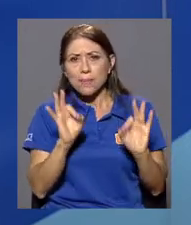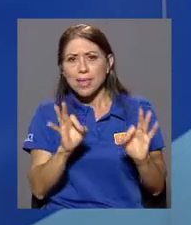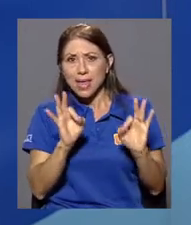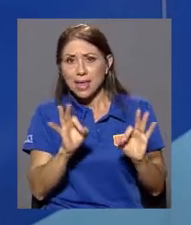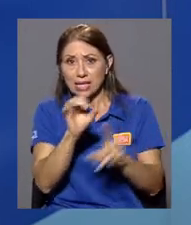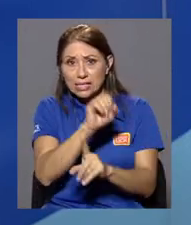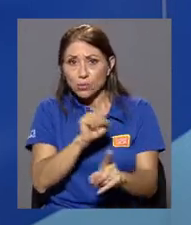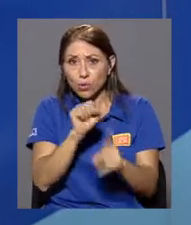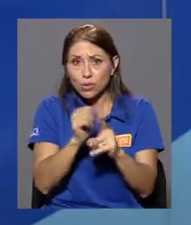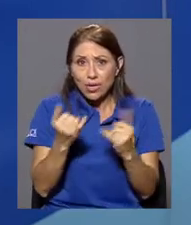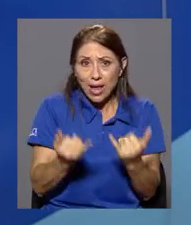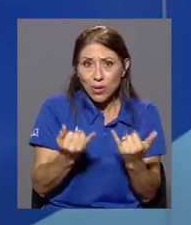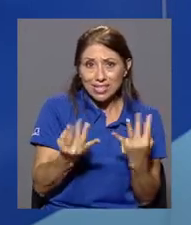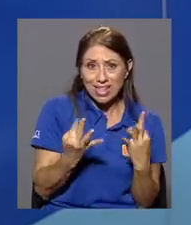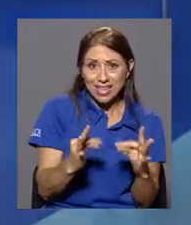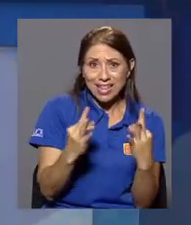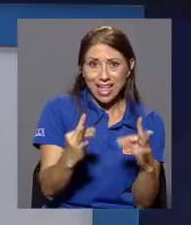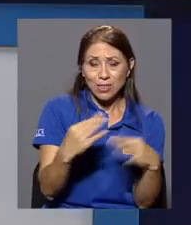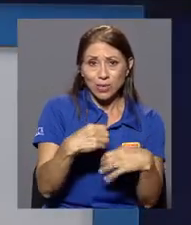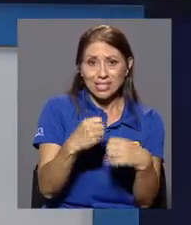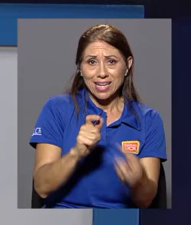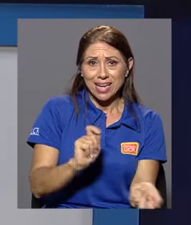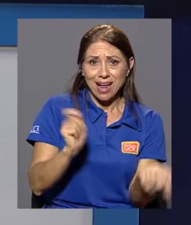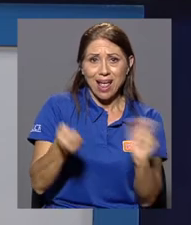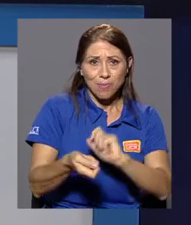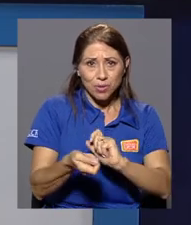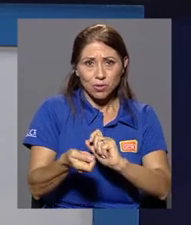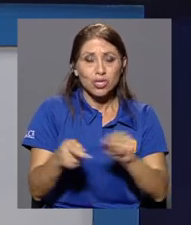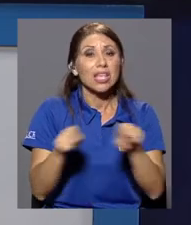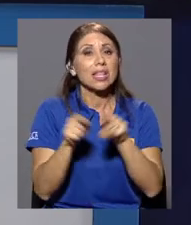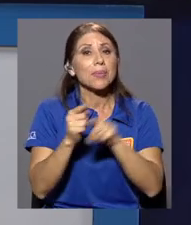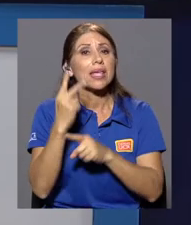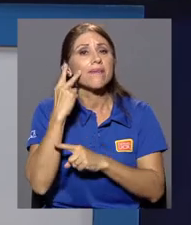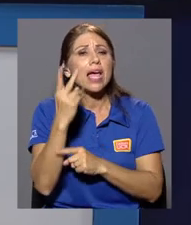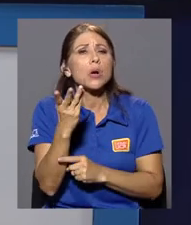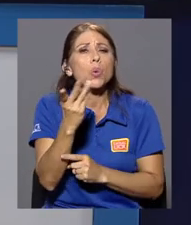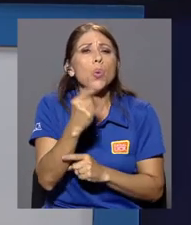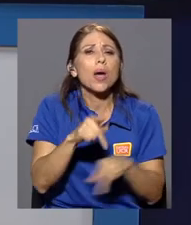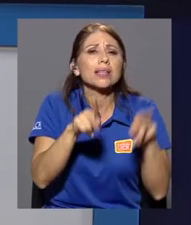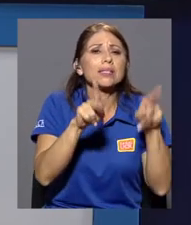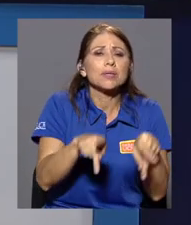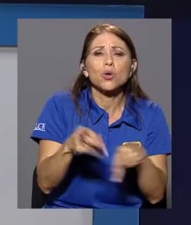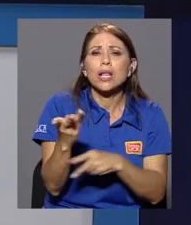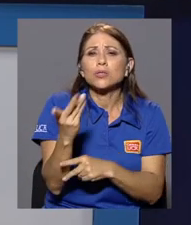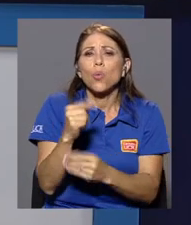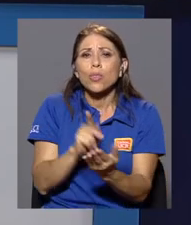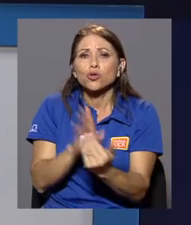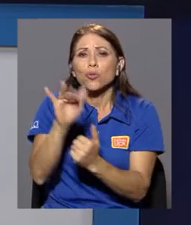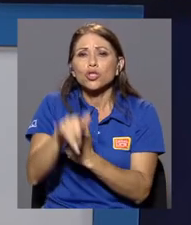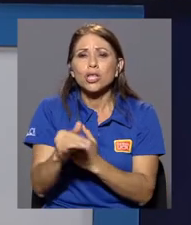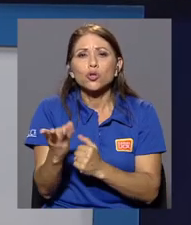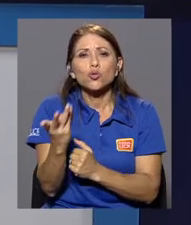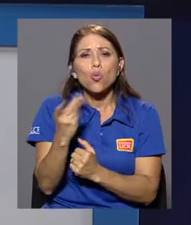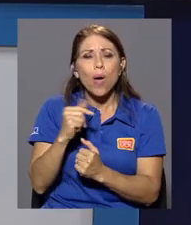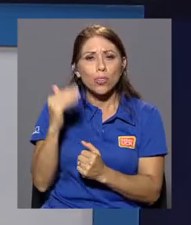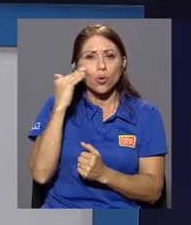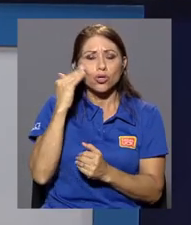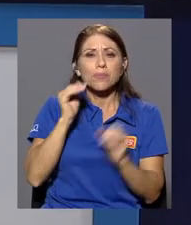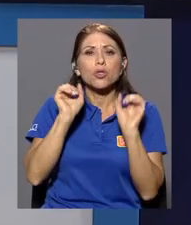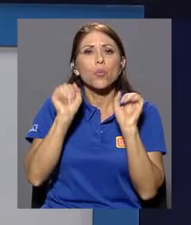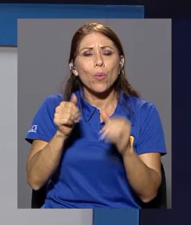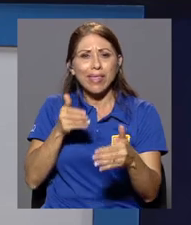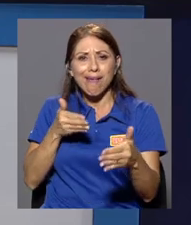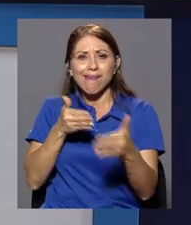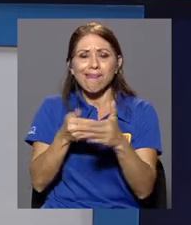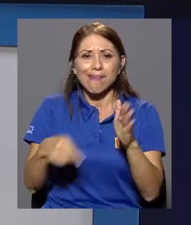cual están tratando de hacer este tipo de cambios y la cantidad de personas, de proyectos, de ideas, de conocimiento que se puede perjudicar si